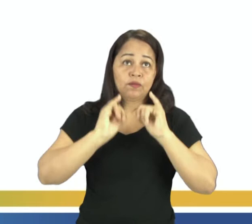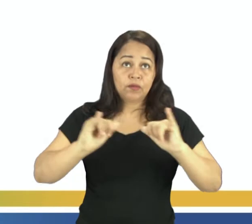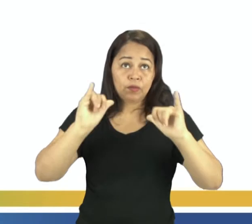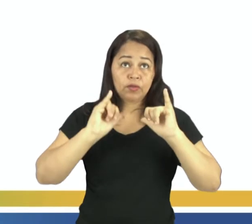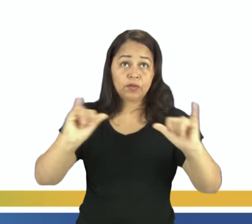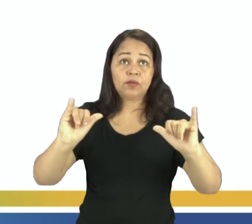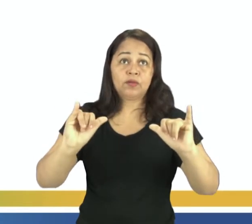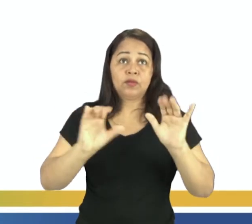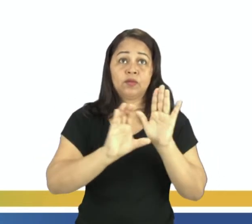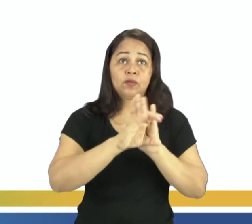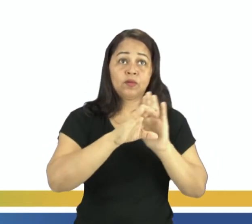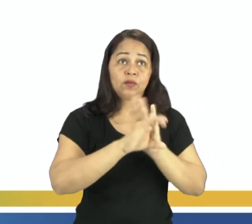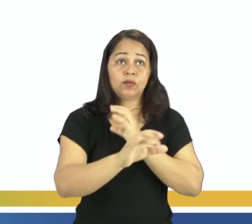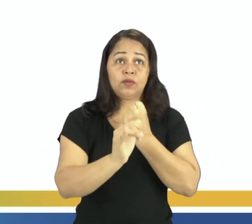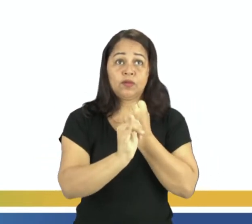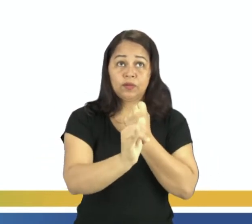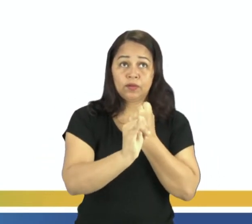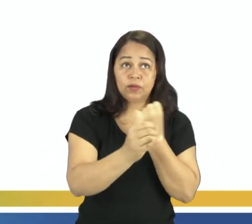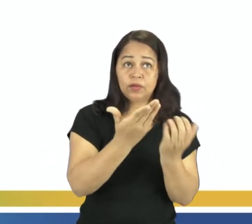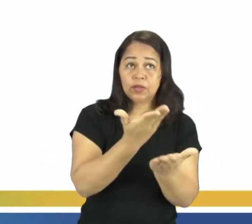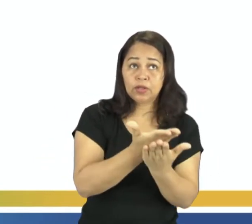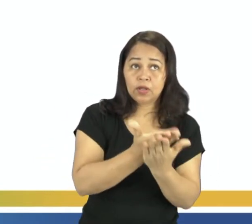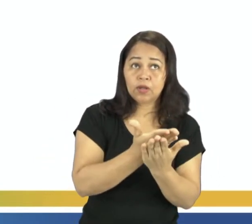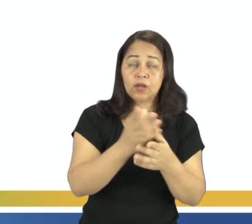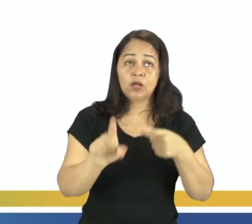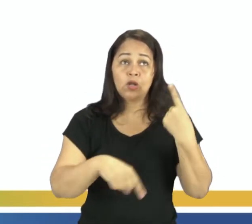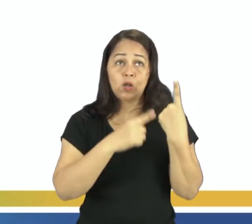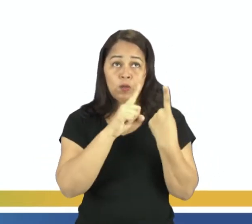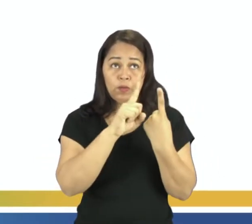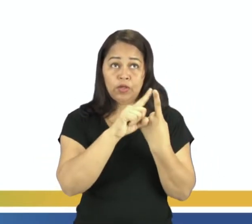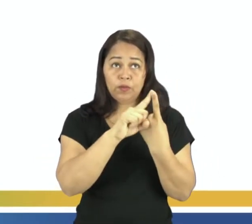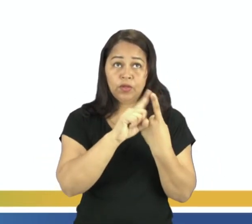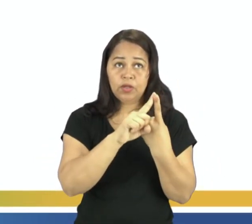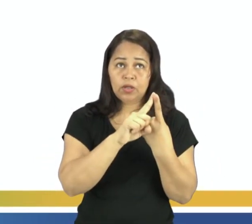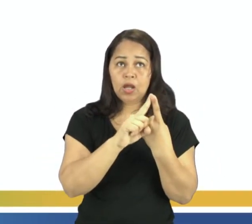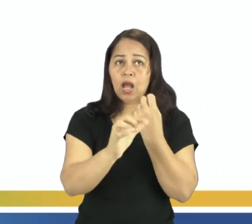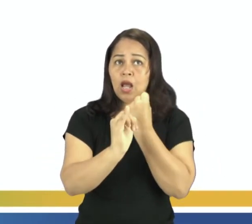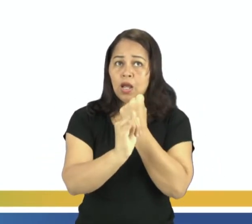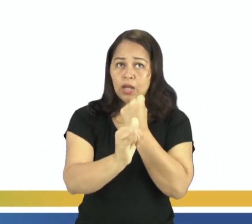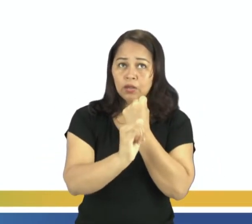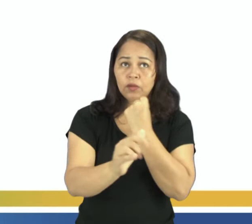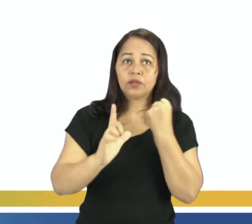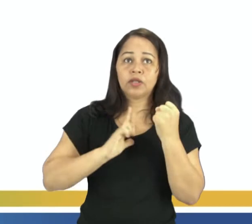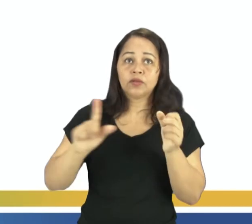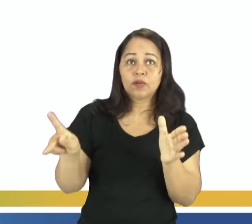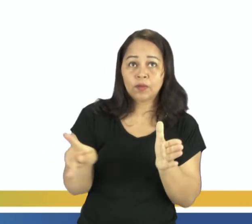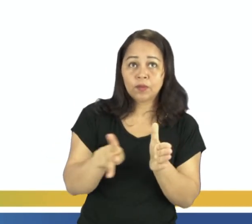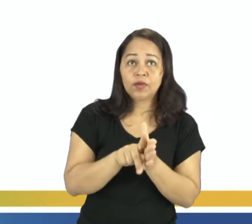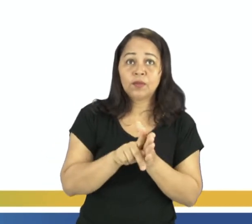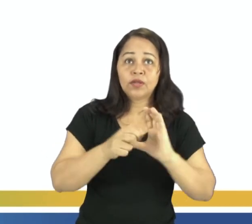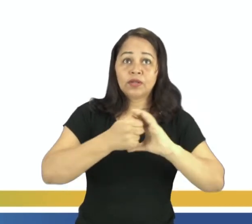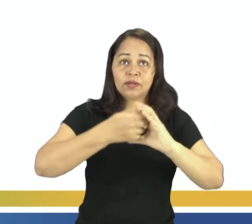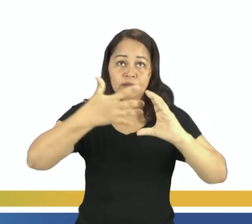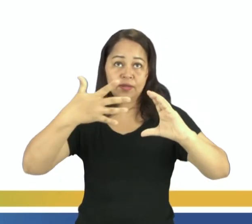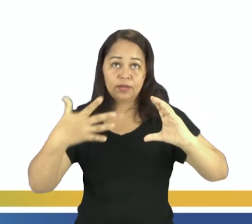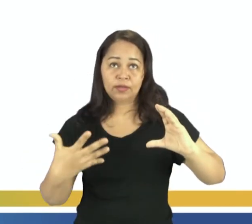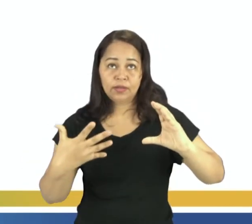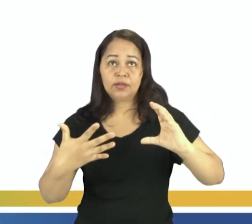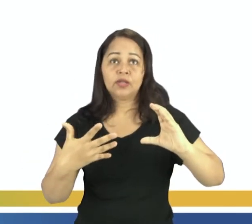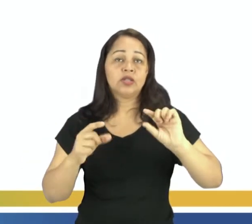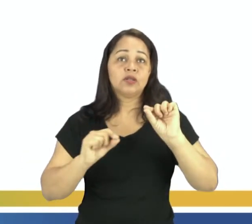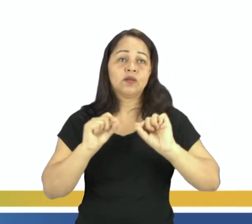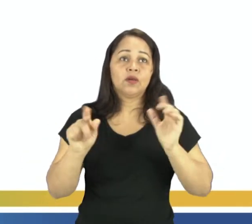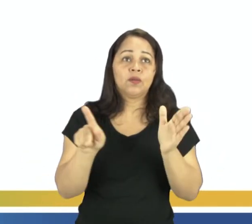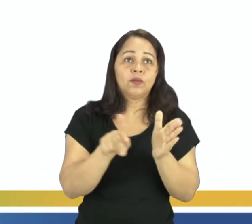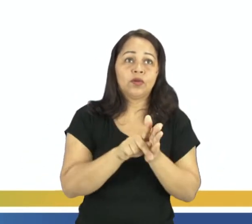vimos durante el decorrer del aula. 1. La crónica tiene sus propias características, su